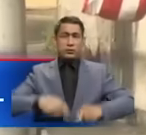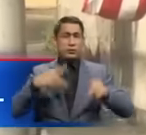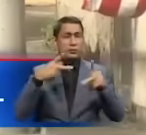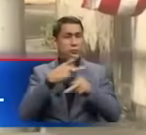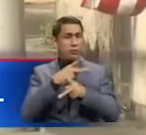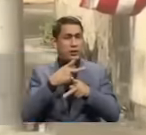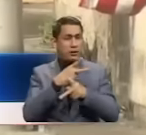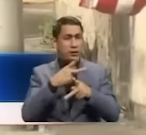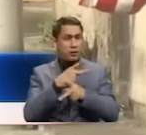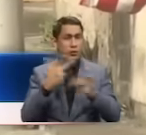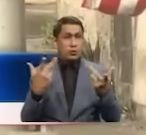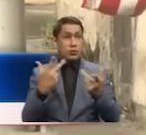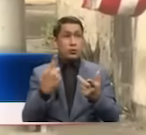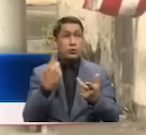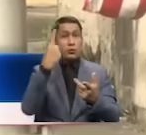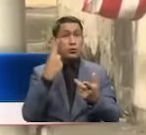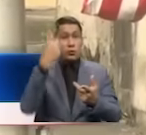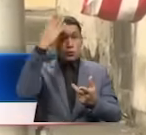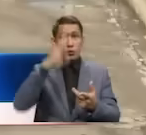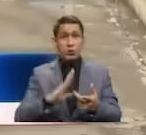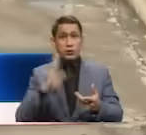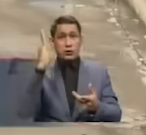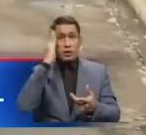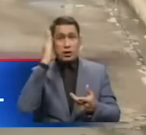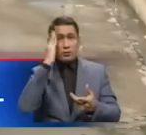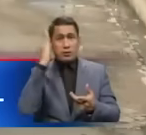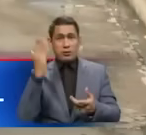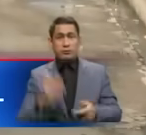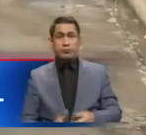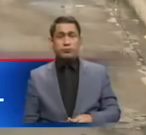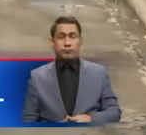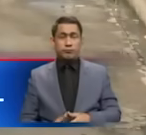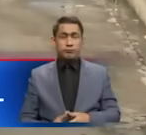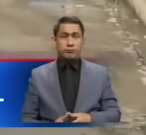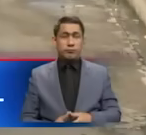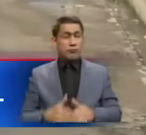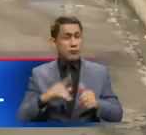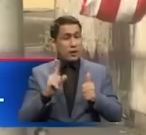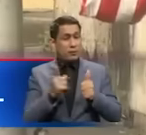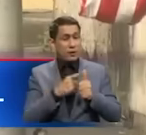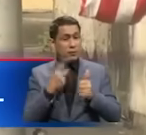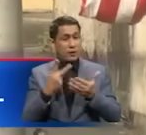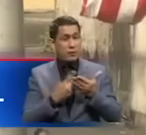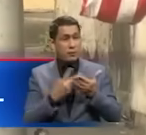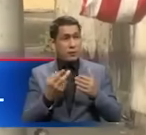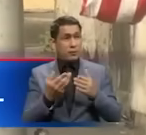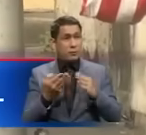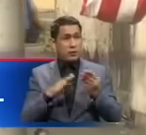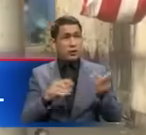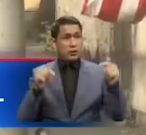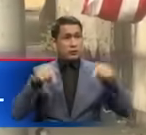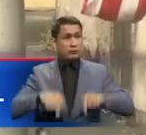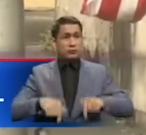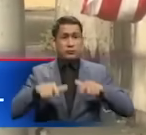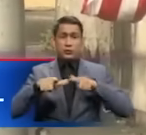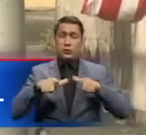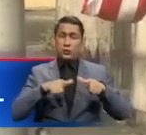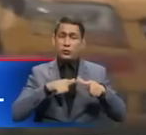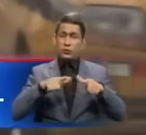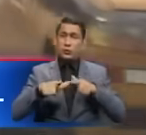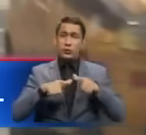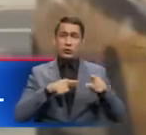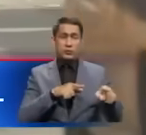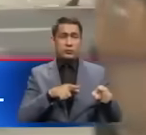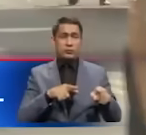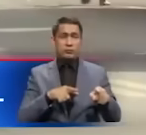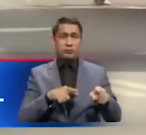hermano, solamente Dios lo sabe por qué es que está pasando todo esto. ¿Es la primera vez que se registran dos muertes acá en el sector? Ya siempre ha habido muertes, no solamente esta es la primera vez, sino